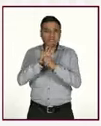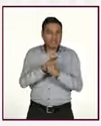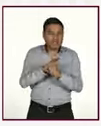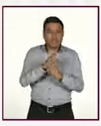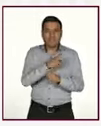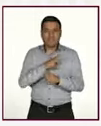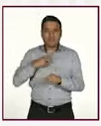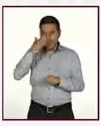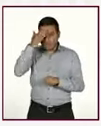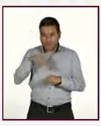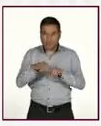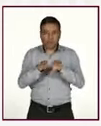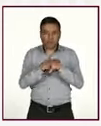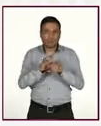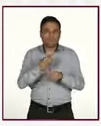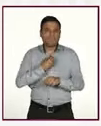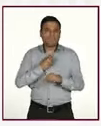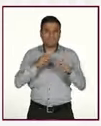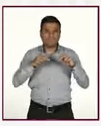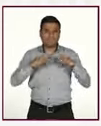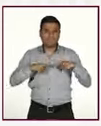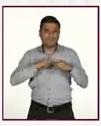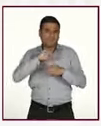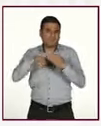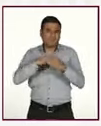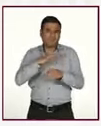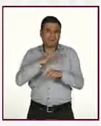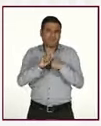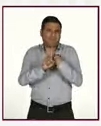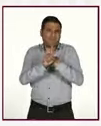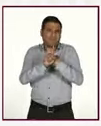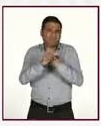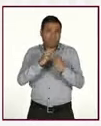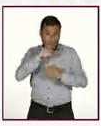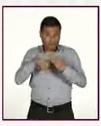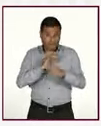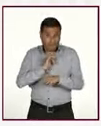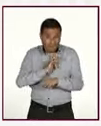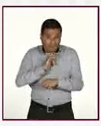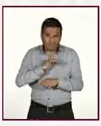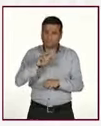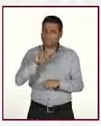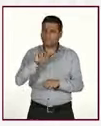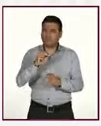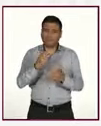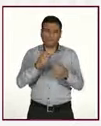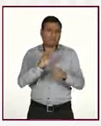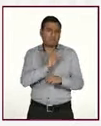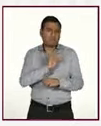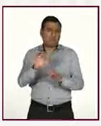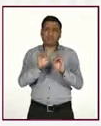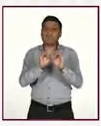mil vueltas, porque nadie tiene la vida comprada, porque tenemos muchos dichos sobre eso. Porque todo puede pasar. Exactamente.